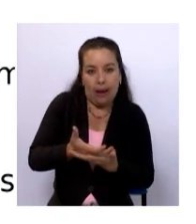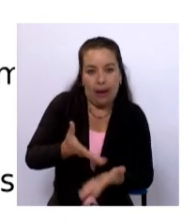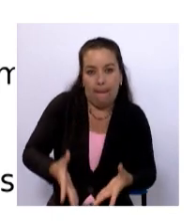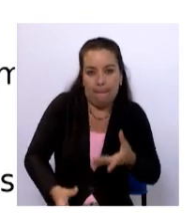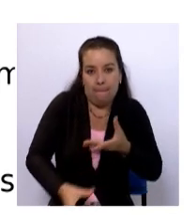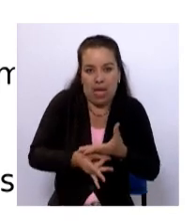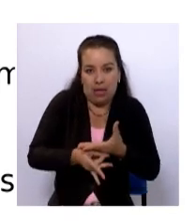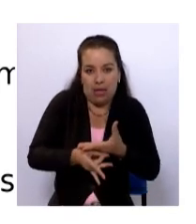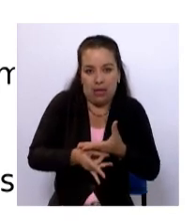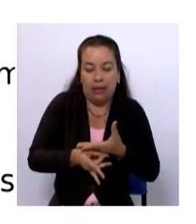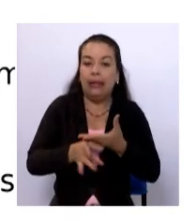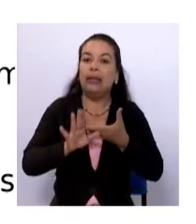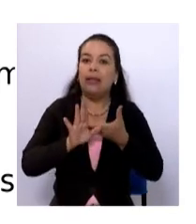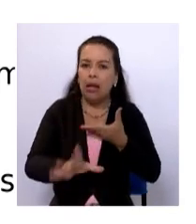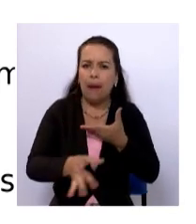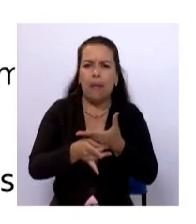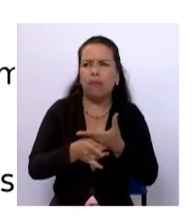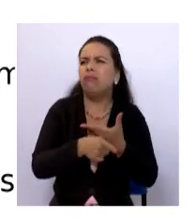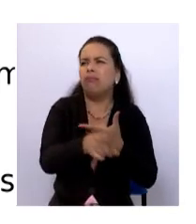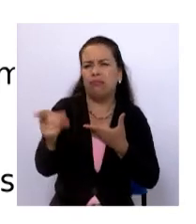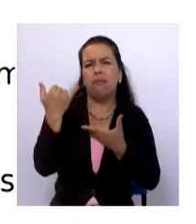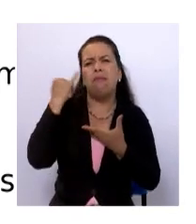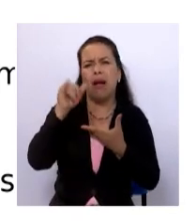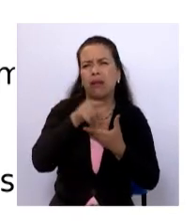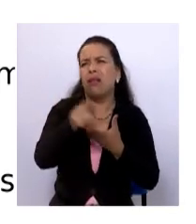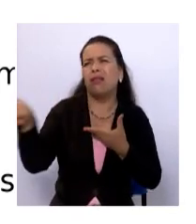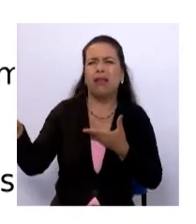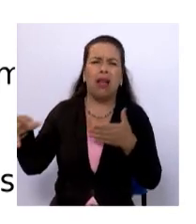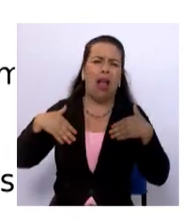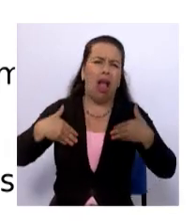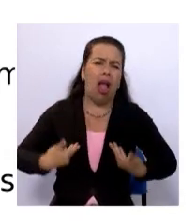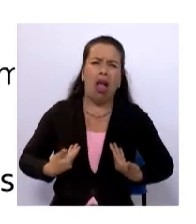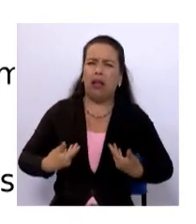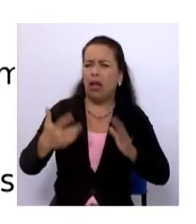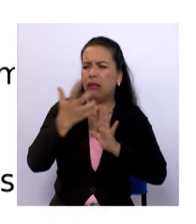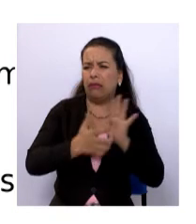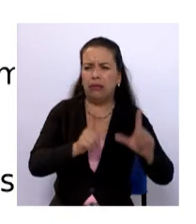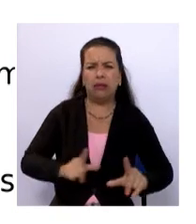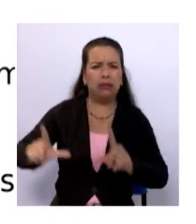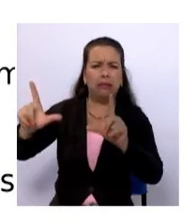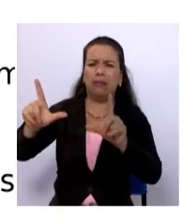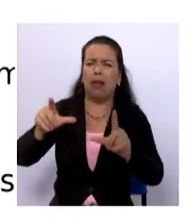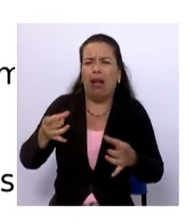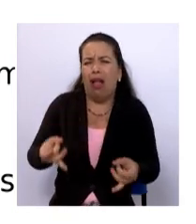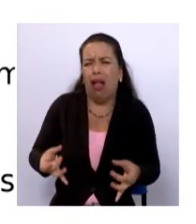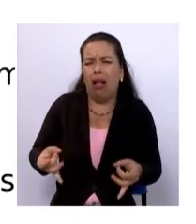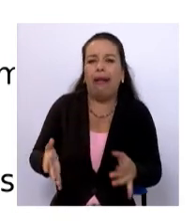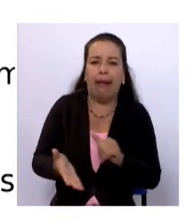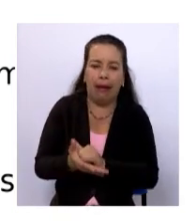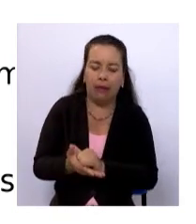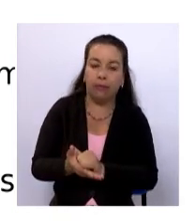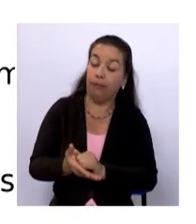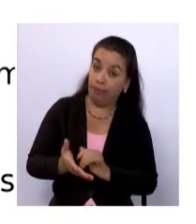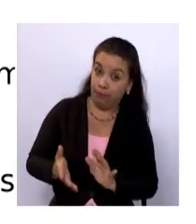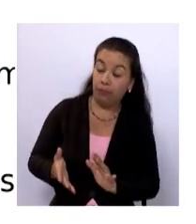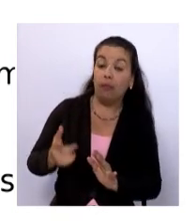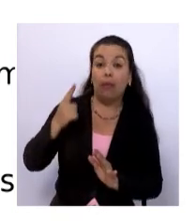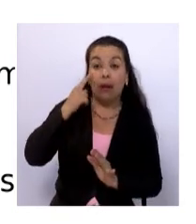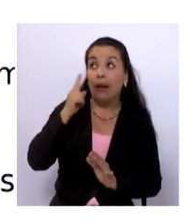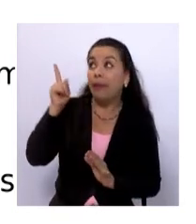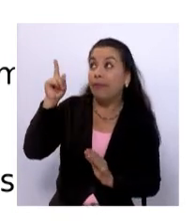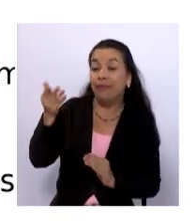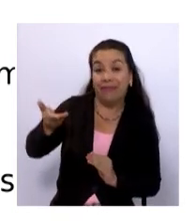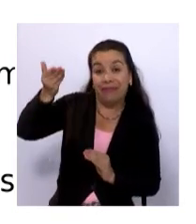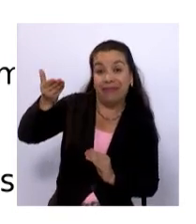hueso y es un sitio patología muy frecuente que realmente no se diagnostica más arriba vemos los músculos que es lo que está mostrado